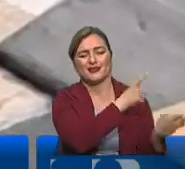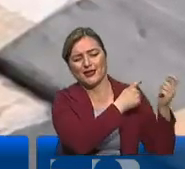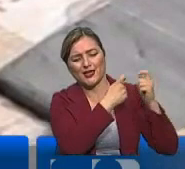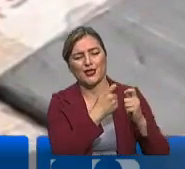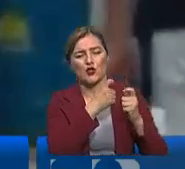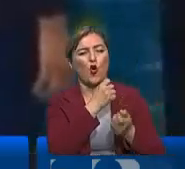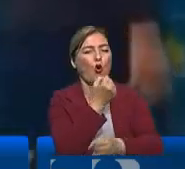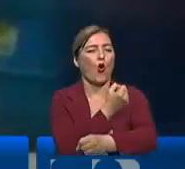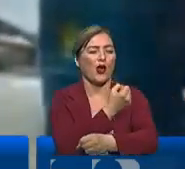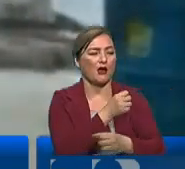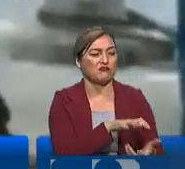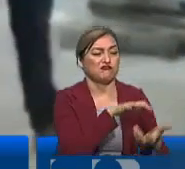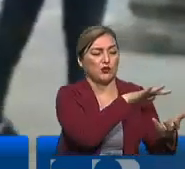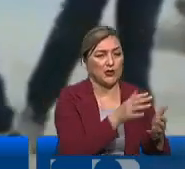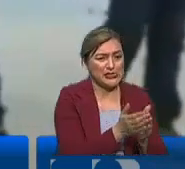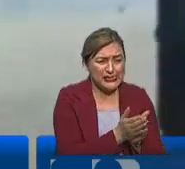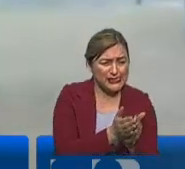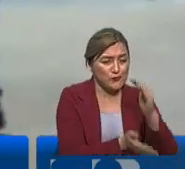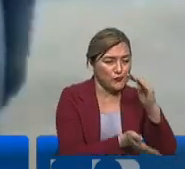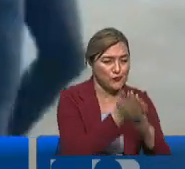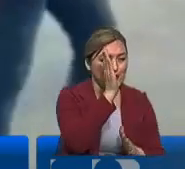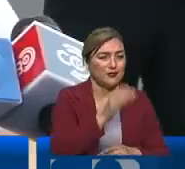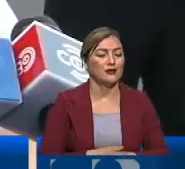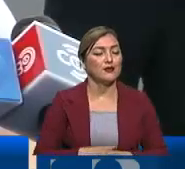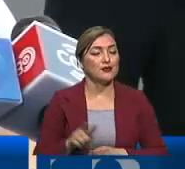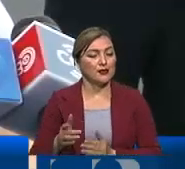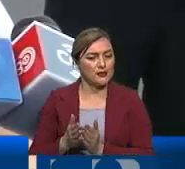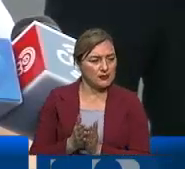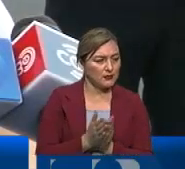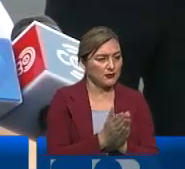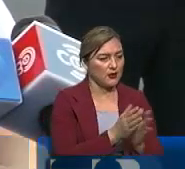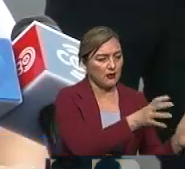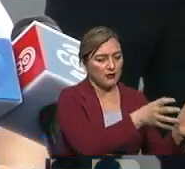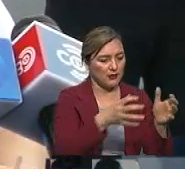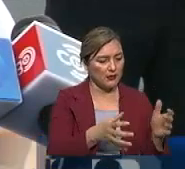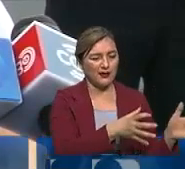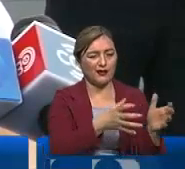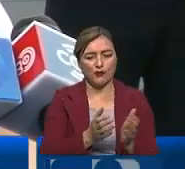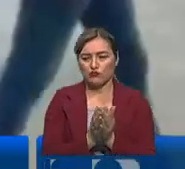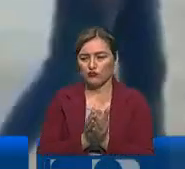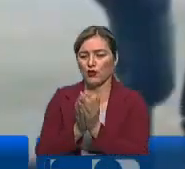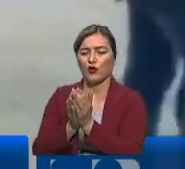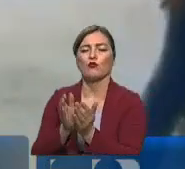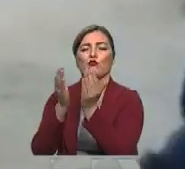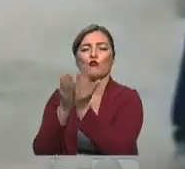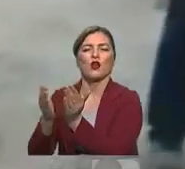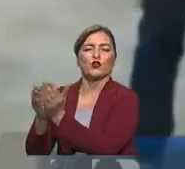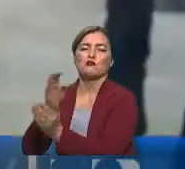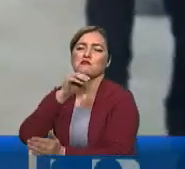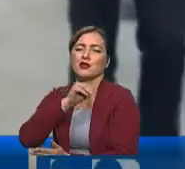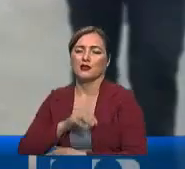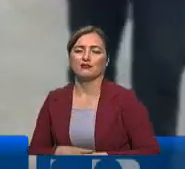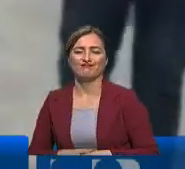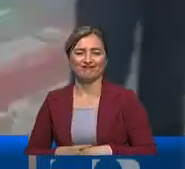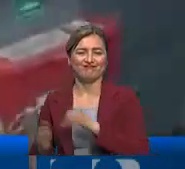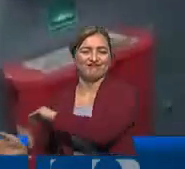con cocaína. La evidencia fue llevada al puerto de Manta. Ahí aproximadamente hay una tonelada y media. Apenas 24 horas